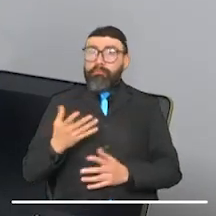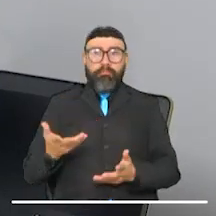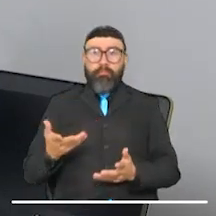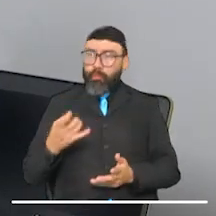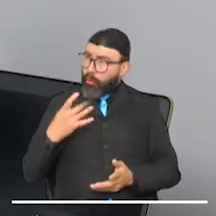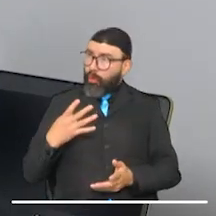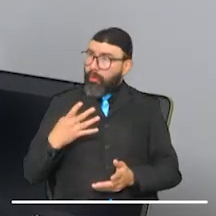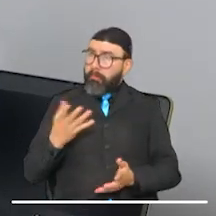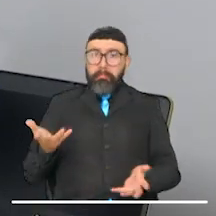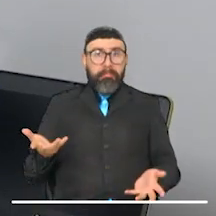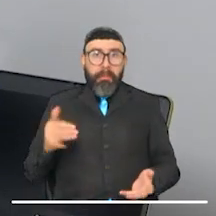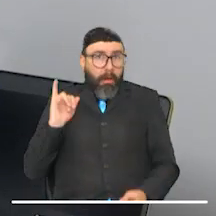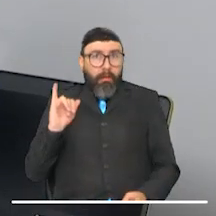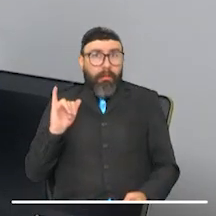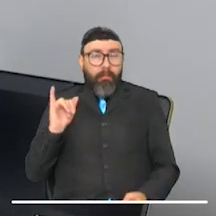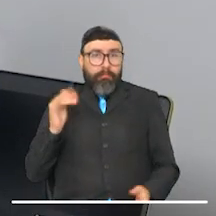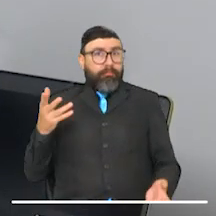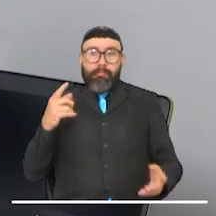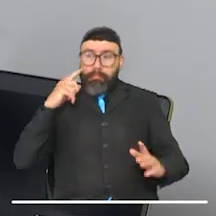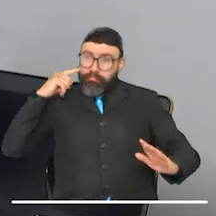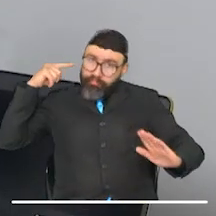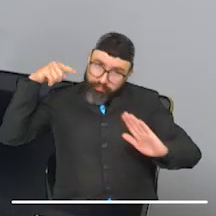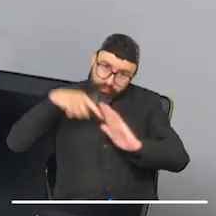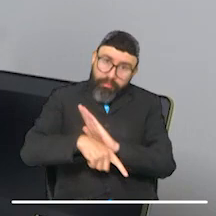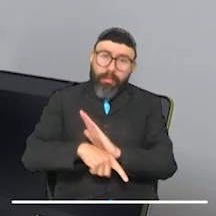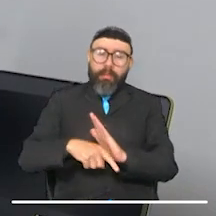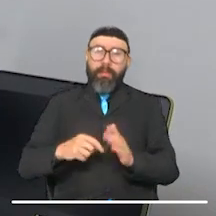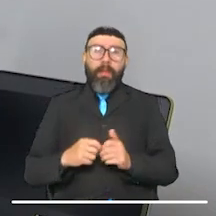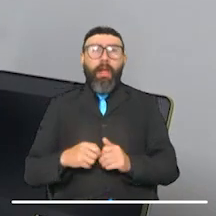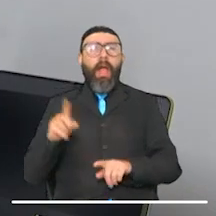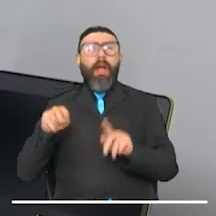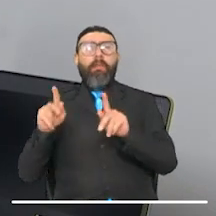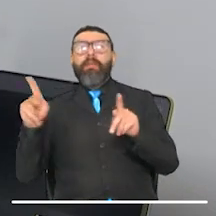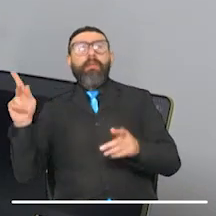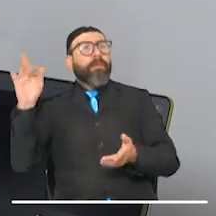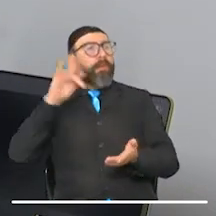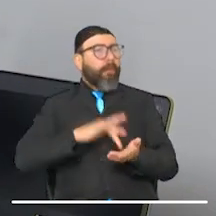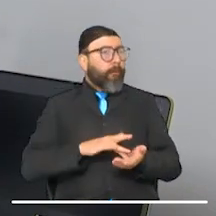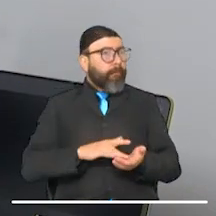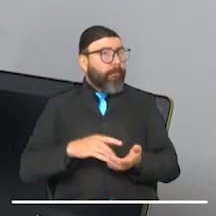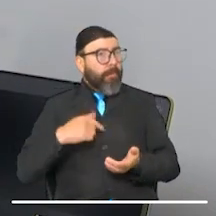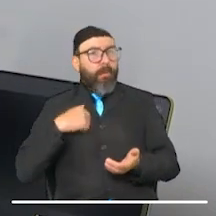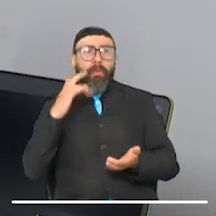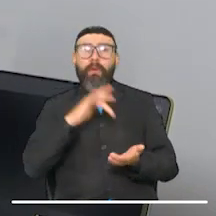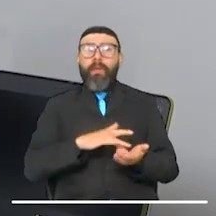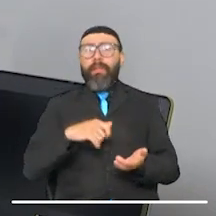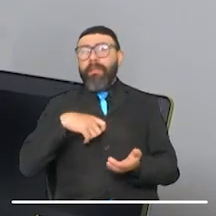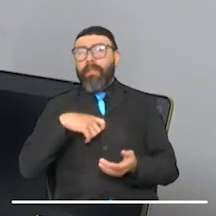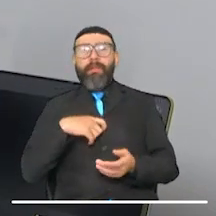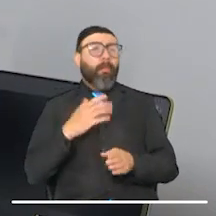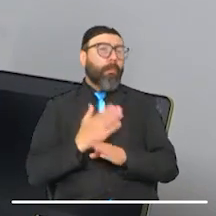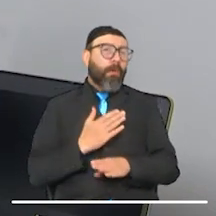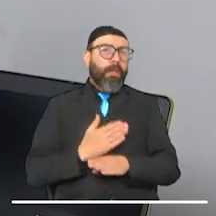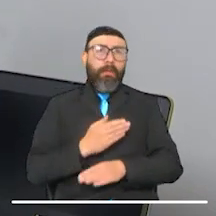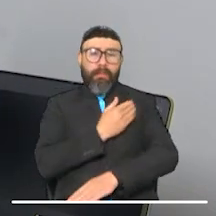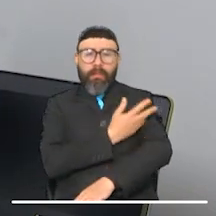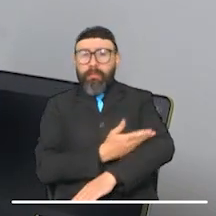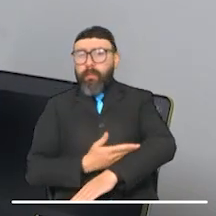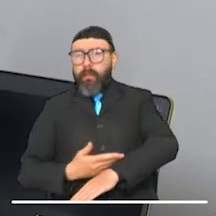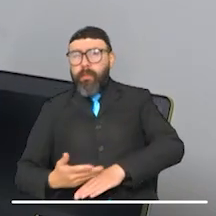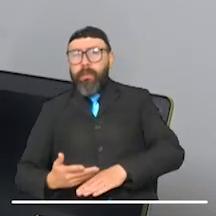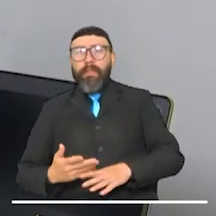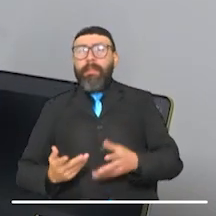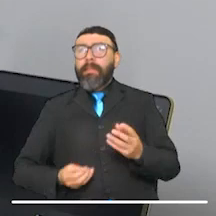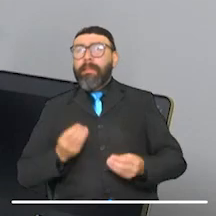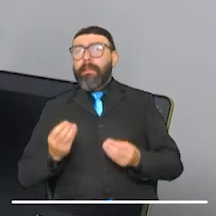sí dolor y muchos de ustedes dicen van a la consulta doctor Yo vengo porque tengo un problema circulatorio y notas por dentro es